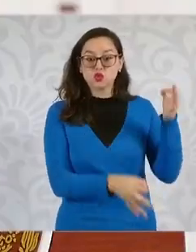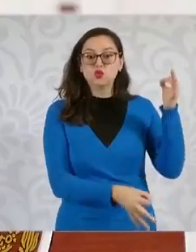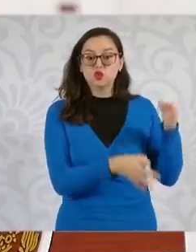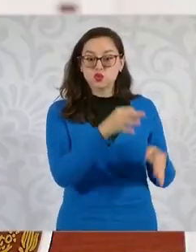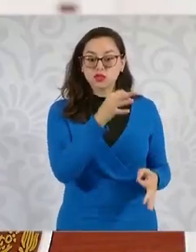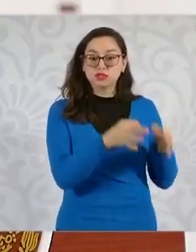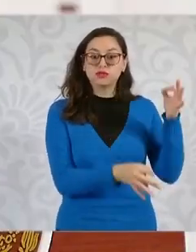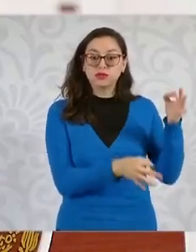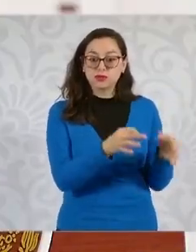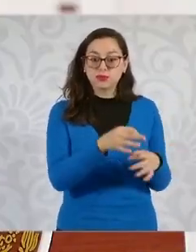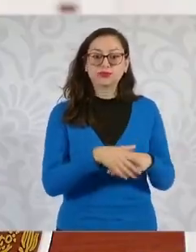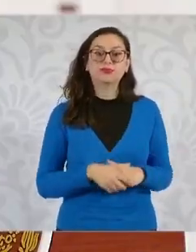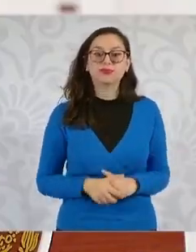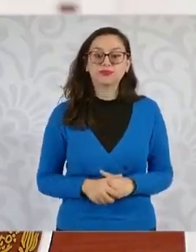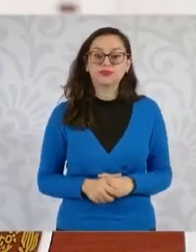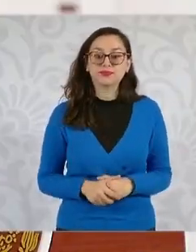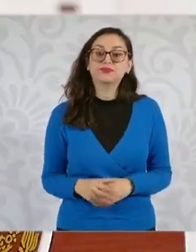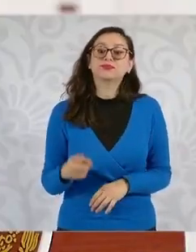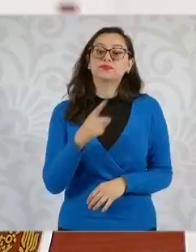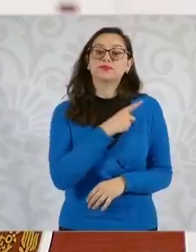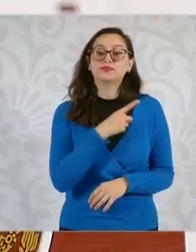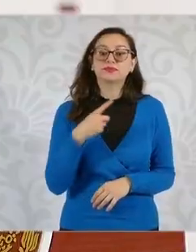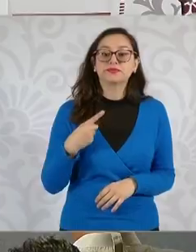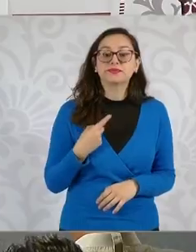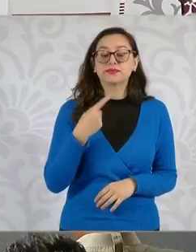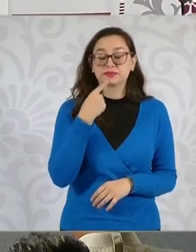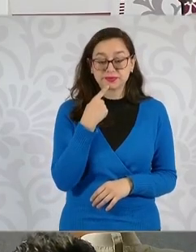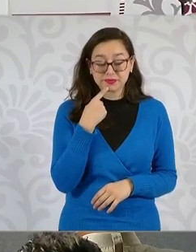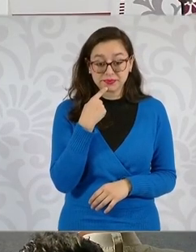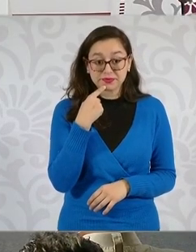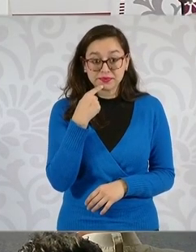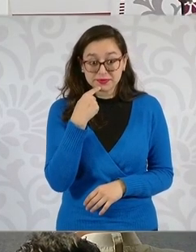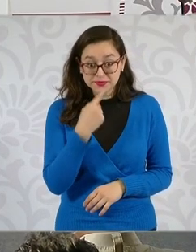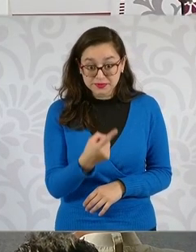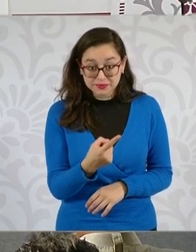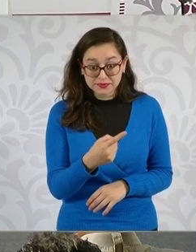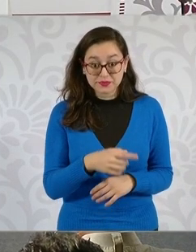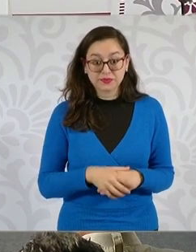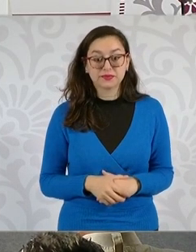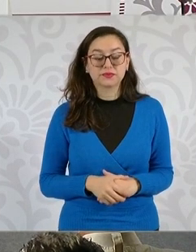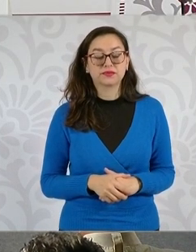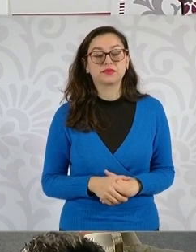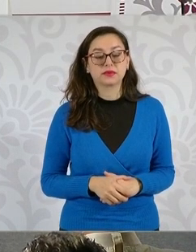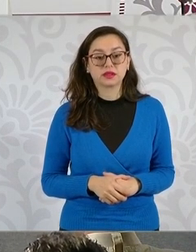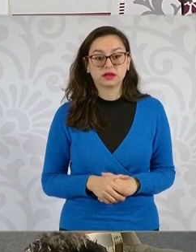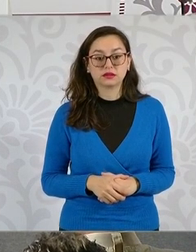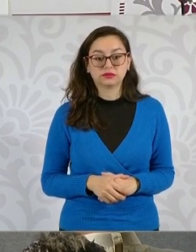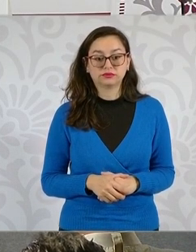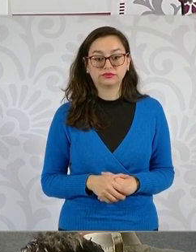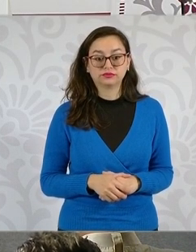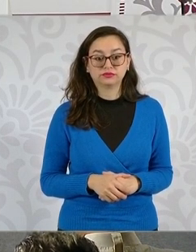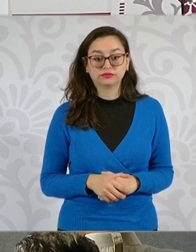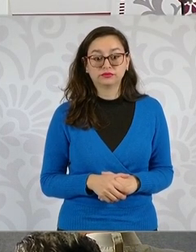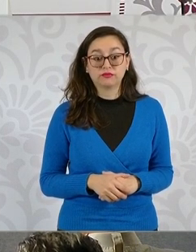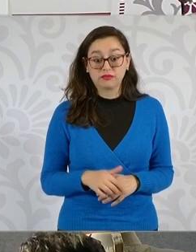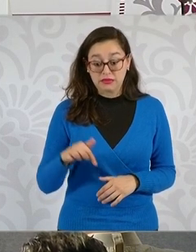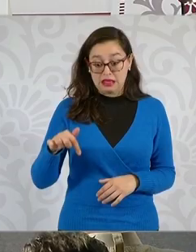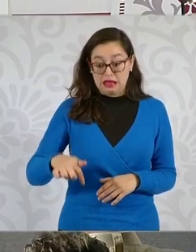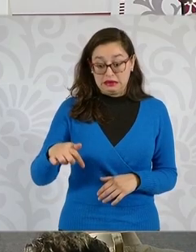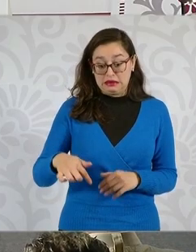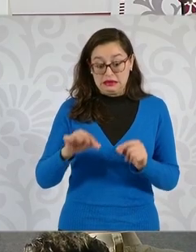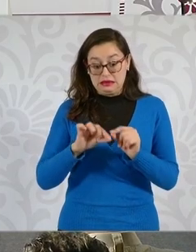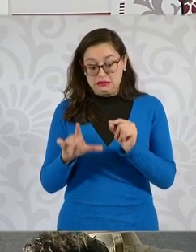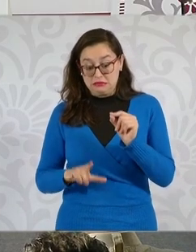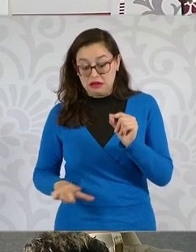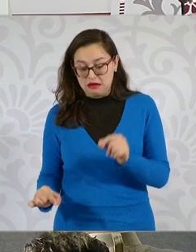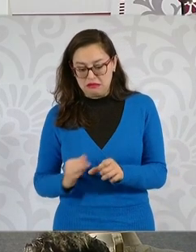Decir, la que sigue, que entre las órdenes de aprehensión que hoy tiene la Fiscalía General